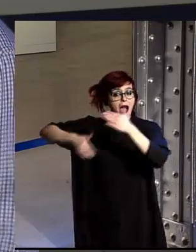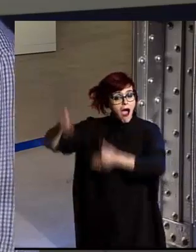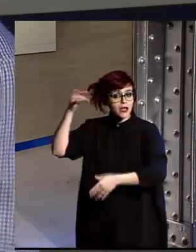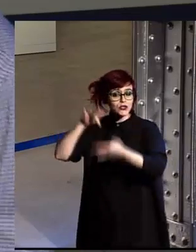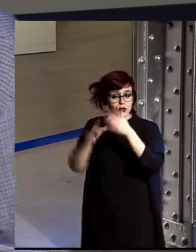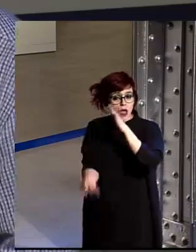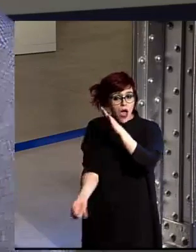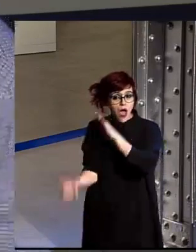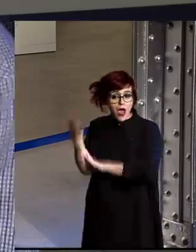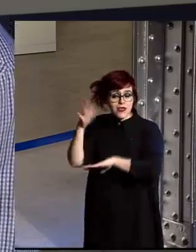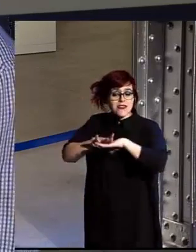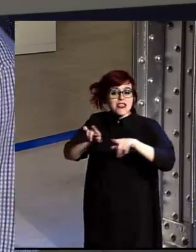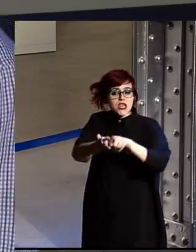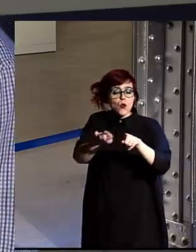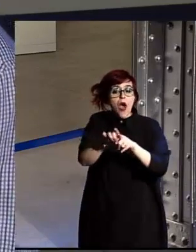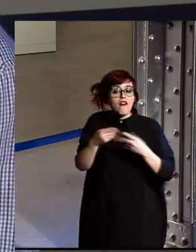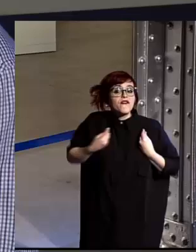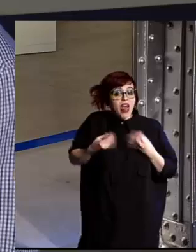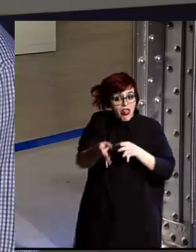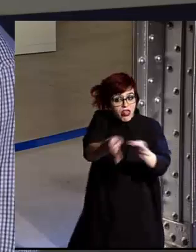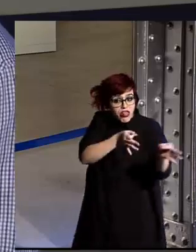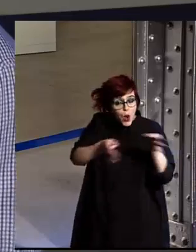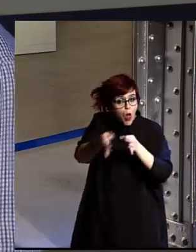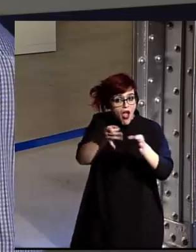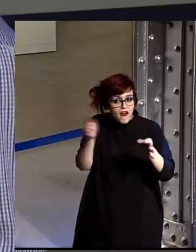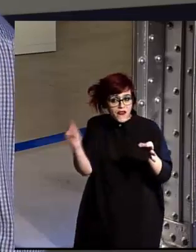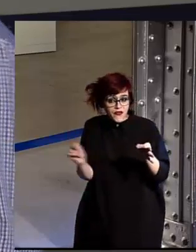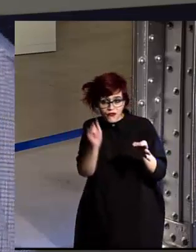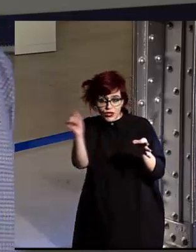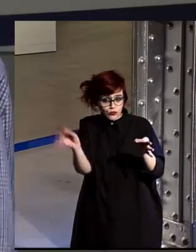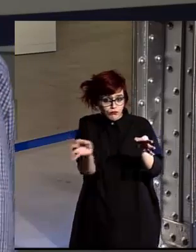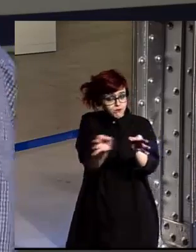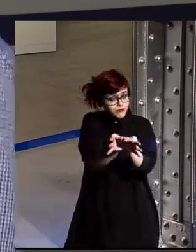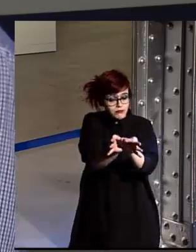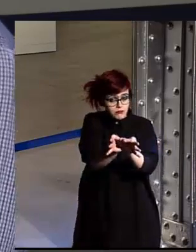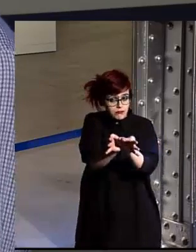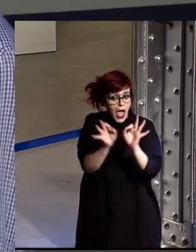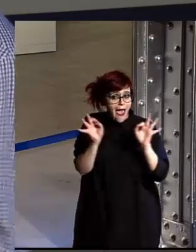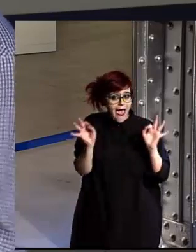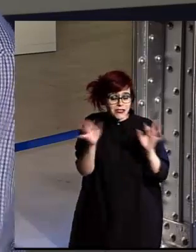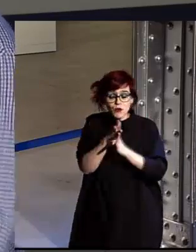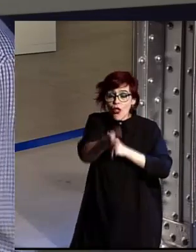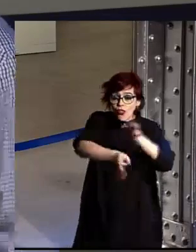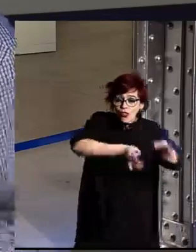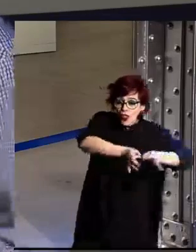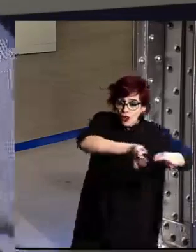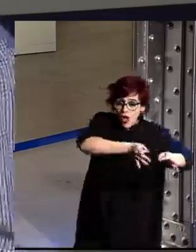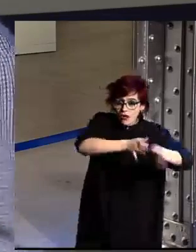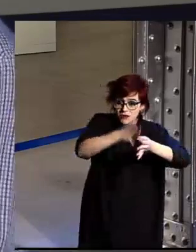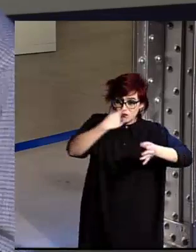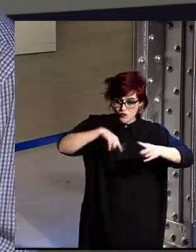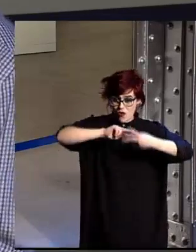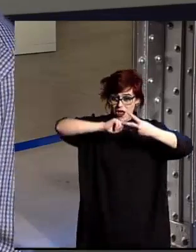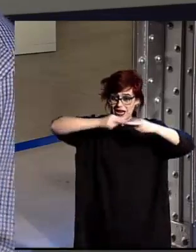la aparición de los virus como la aparición de la vida celular. En cierta medida, por lo que decía, en cuanto hay un sistema celular, hay formas de que su genoma, su